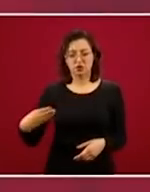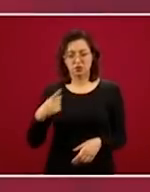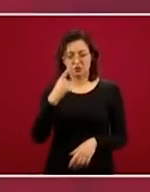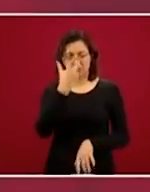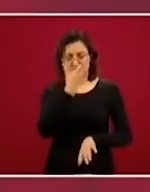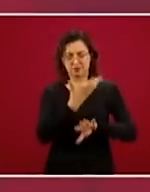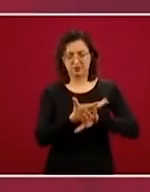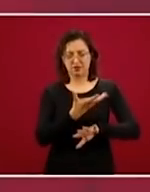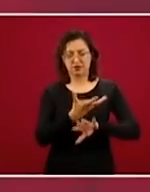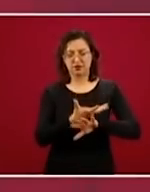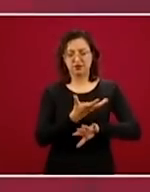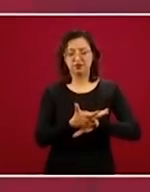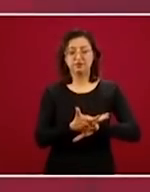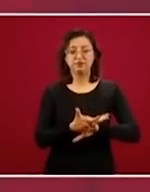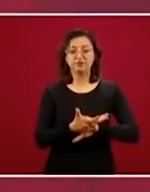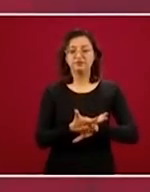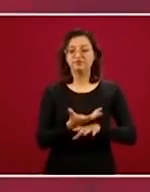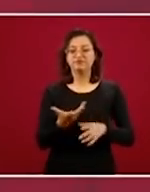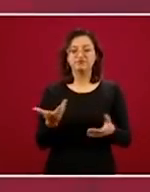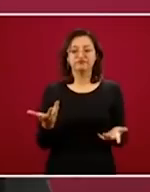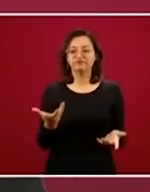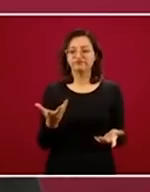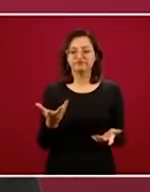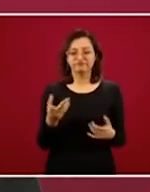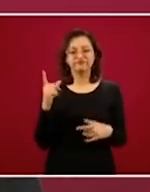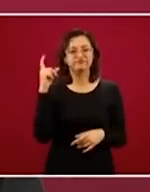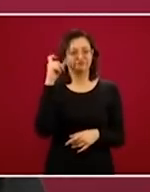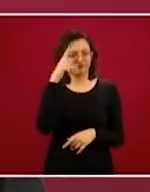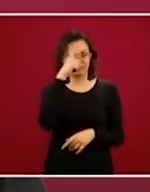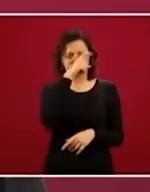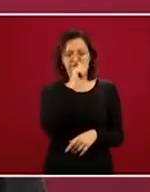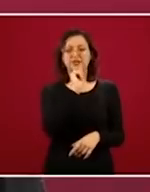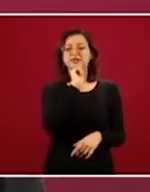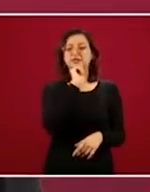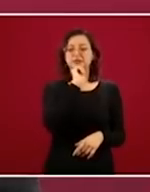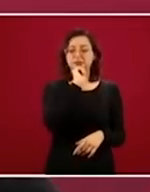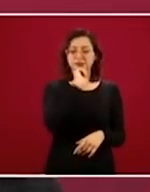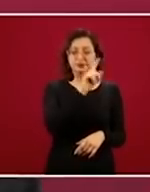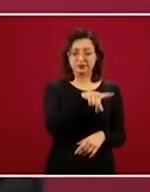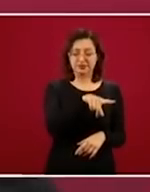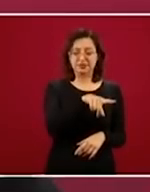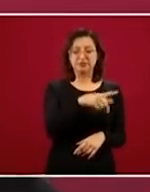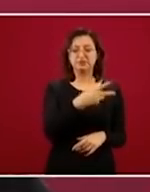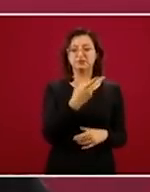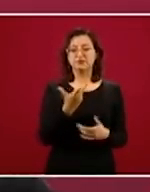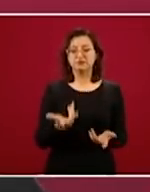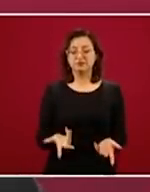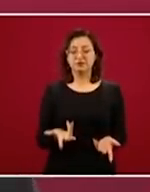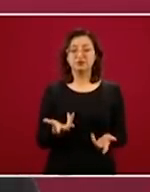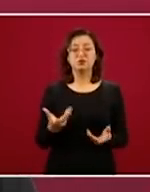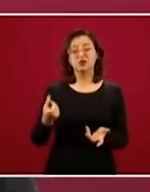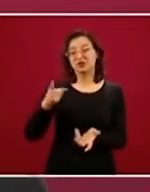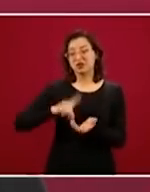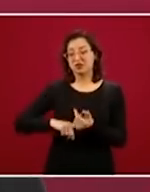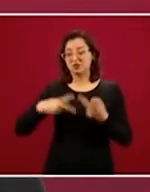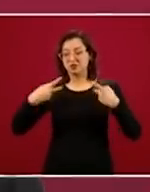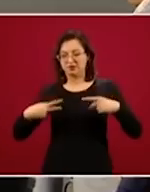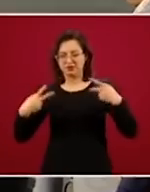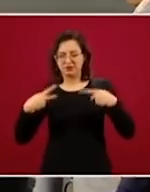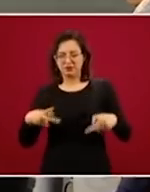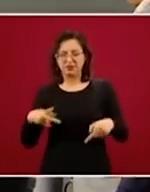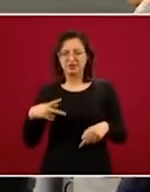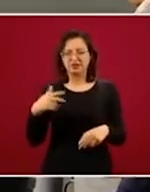hoy batalló por los intereses creados aquí